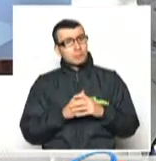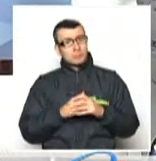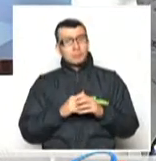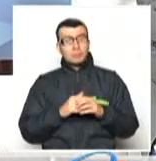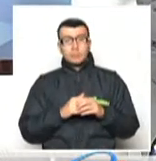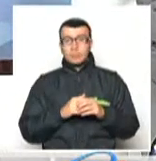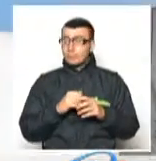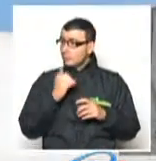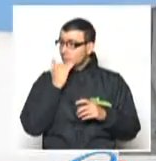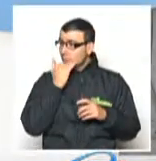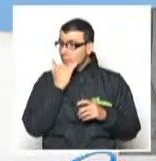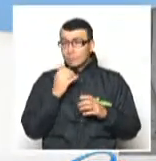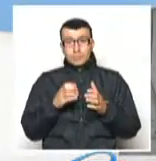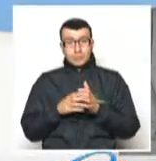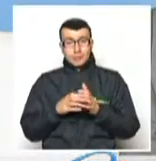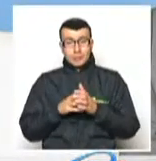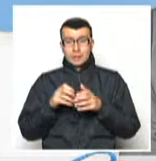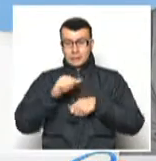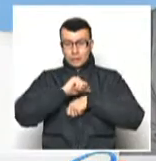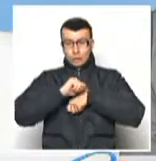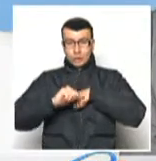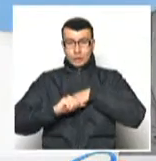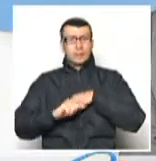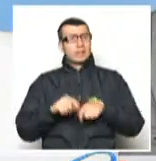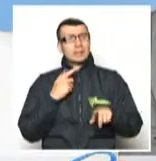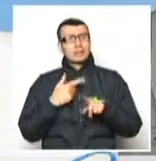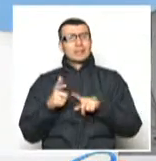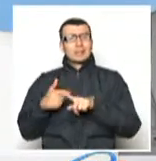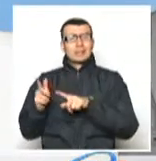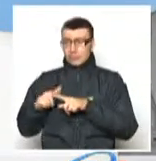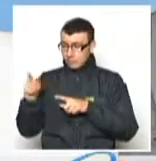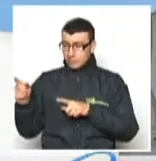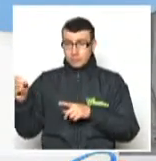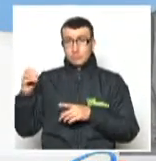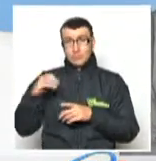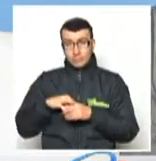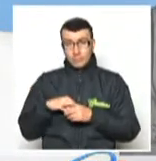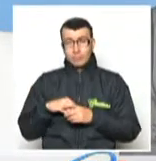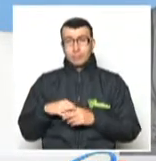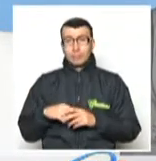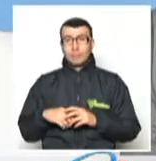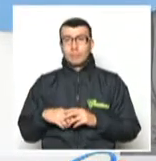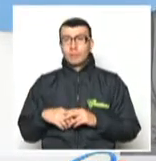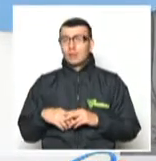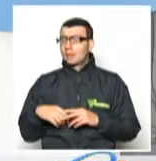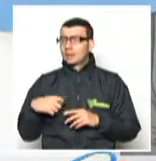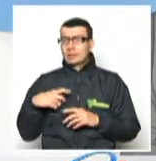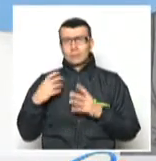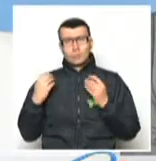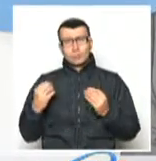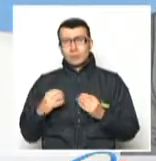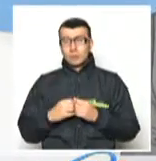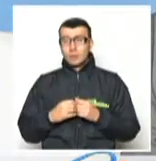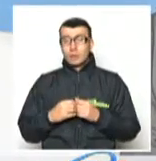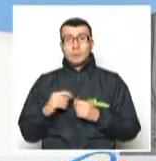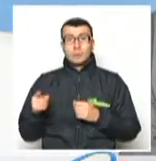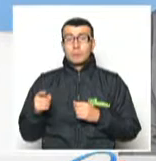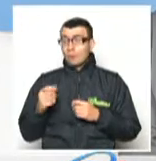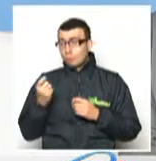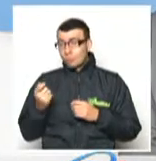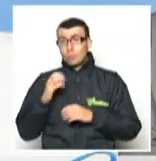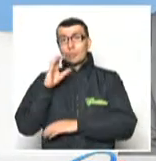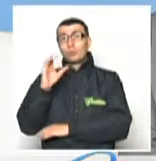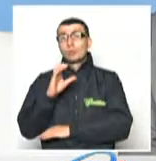la cirugía maxilofacial desde los diferentes campos tienen grandes consultas, o sea, los maxilos somos muy poquitos en